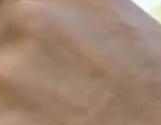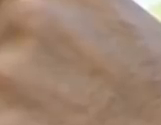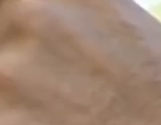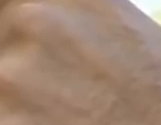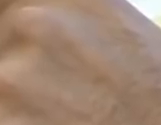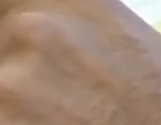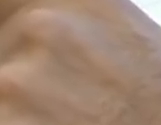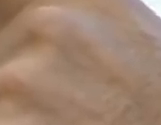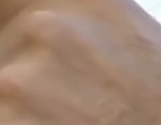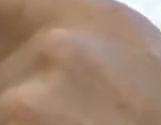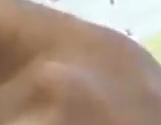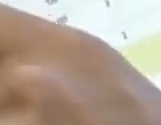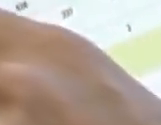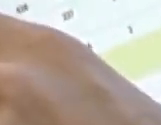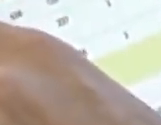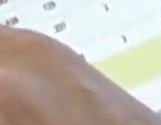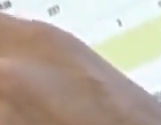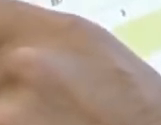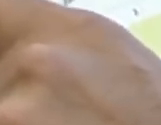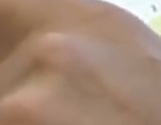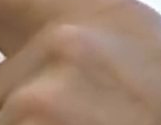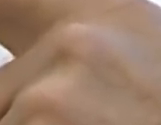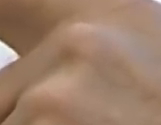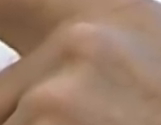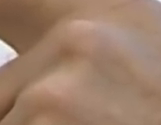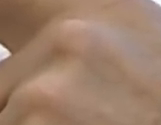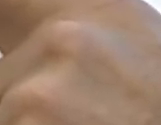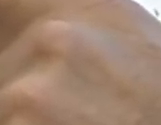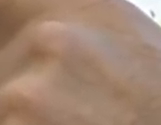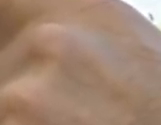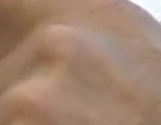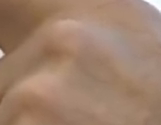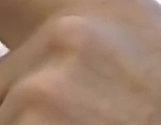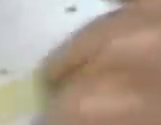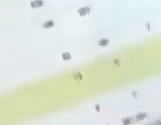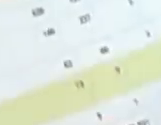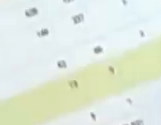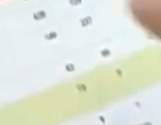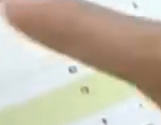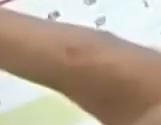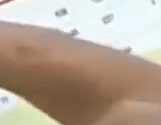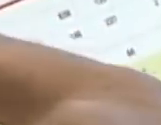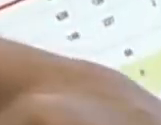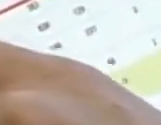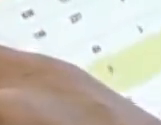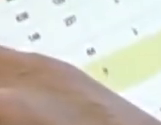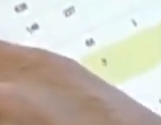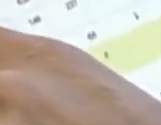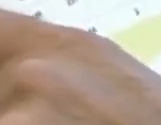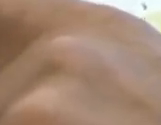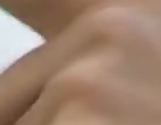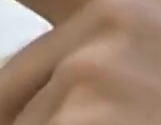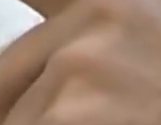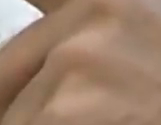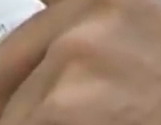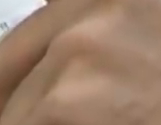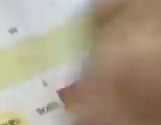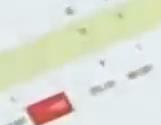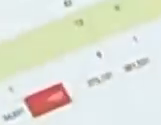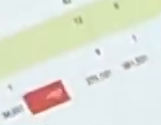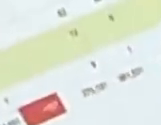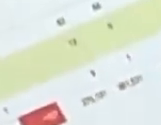con 129.751 casos. Luego está Chile, con 82.289 casos. Luego